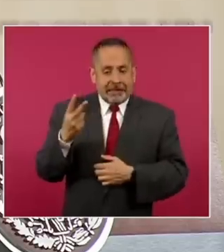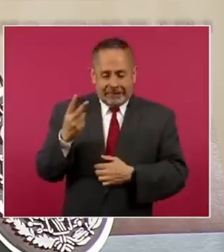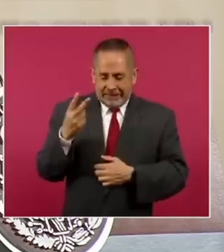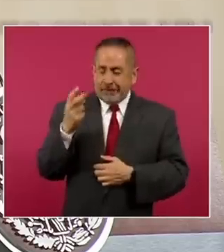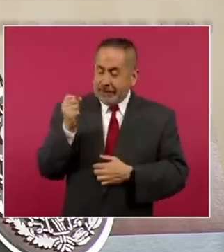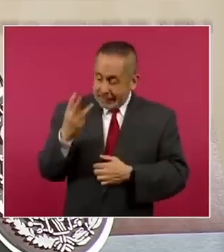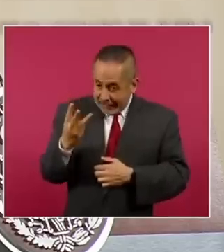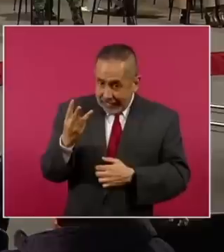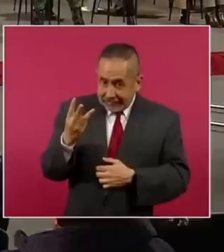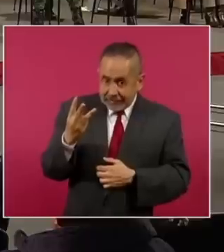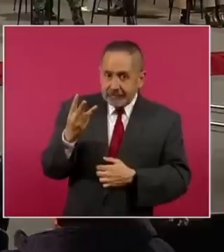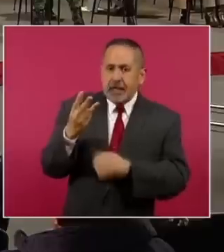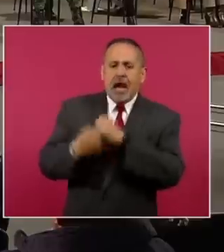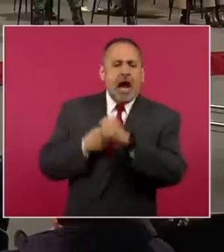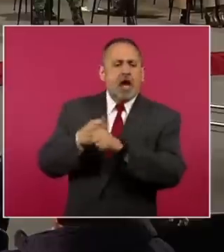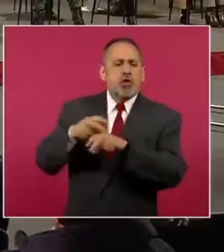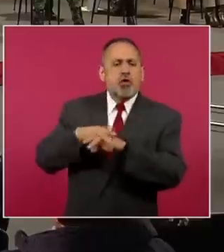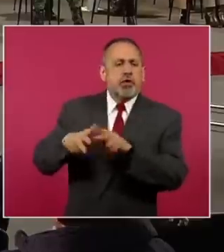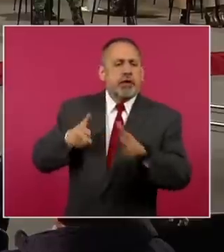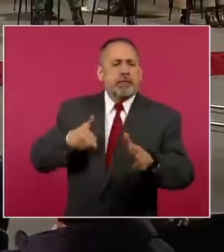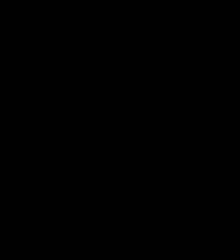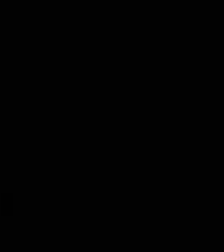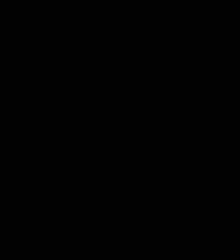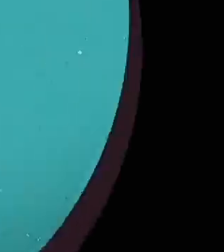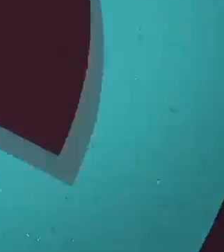del tren Maya es cuánto presidente